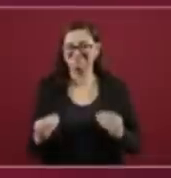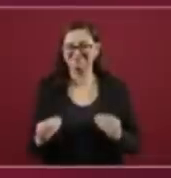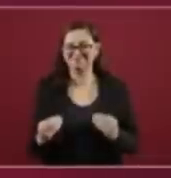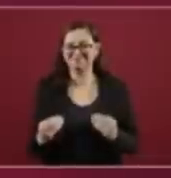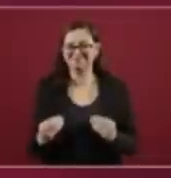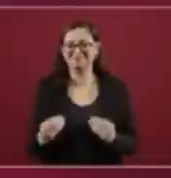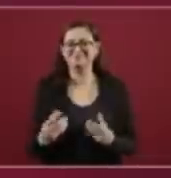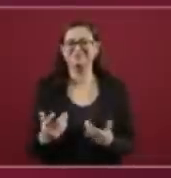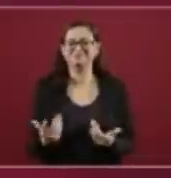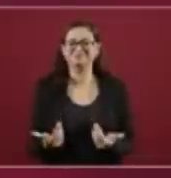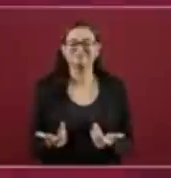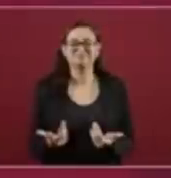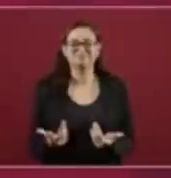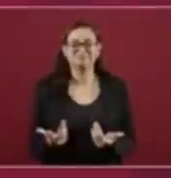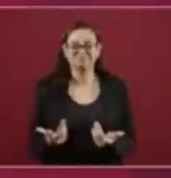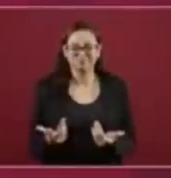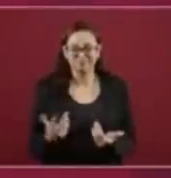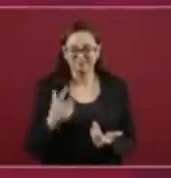de manera